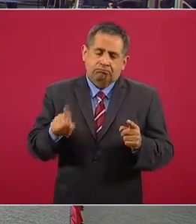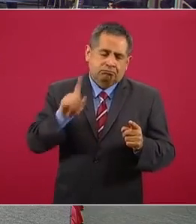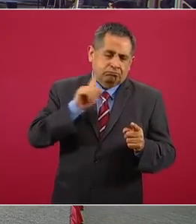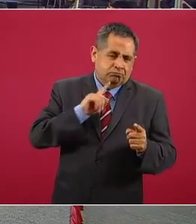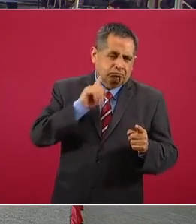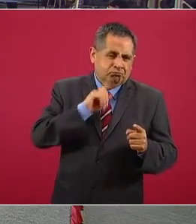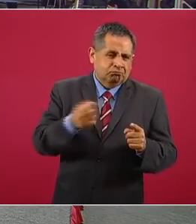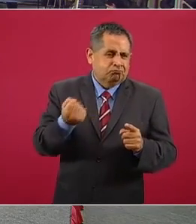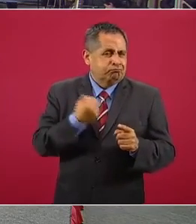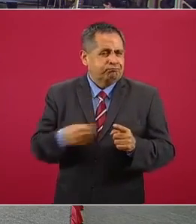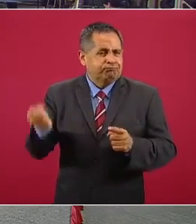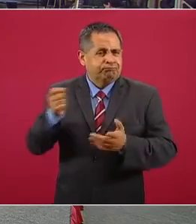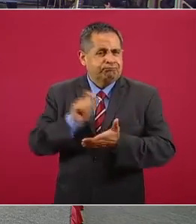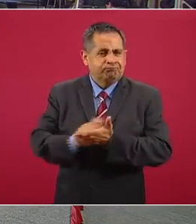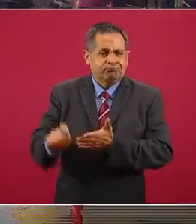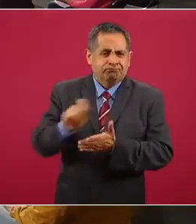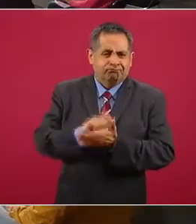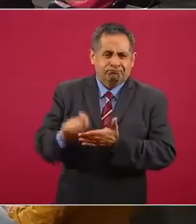extraordinaria escritora,